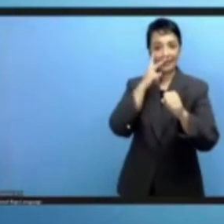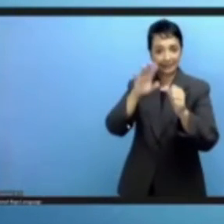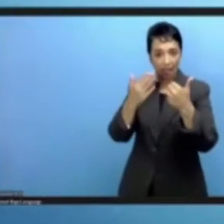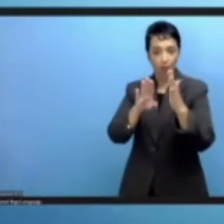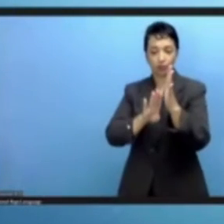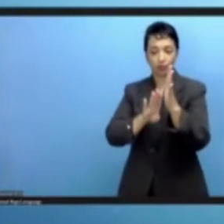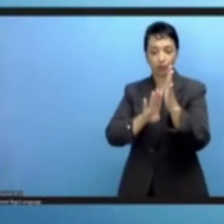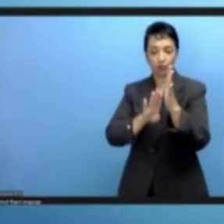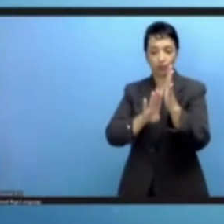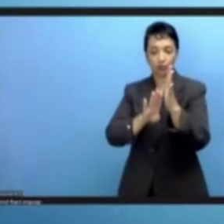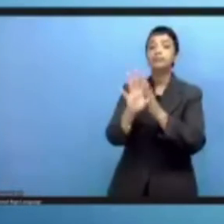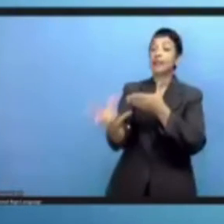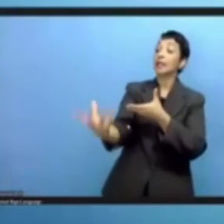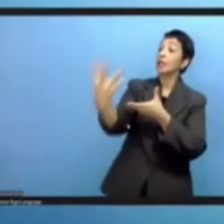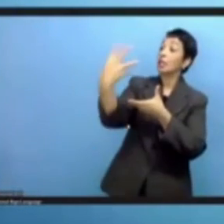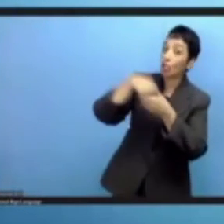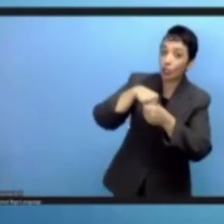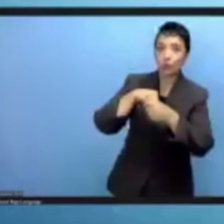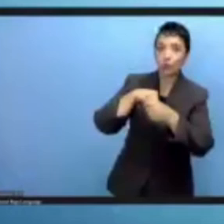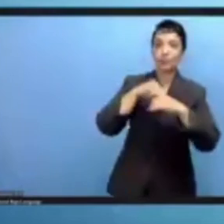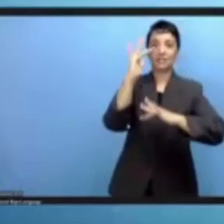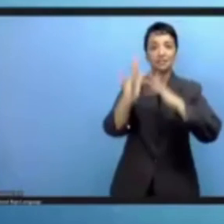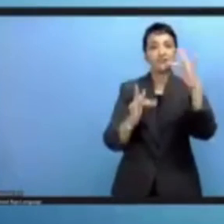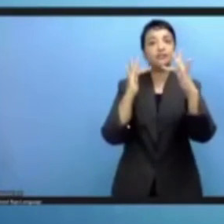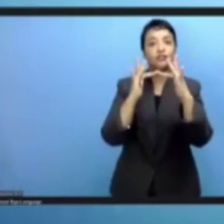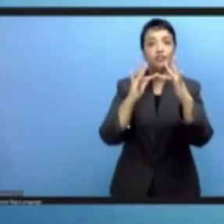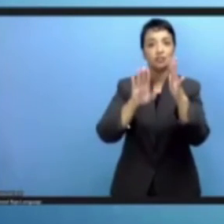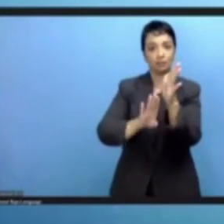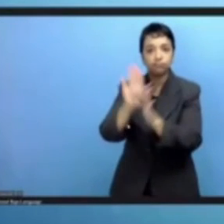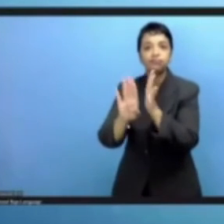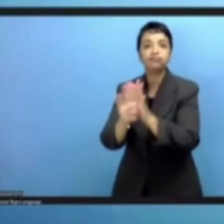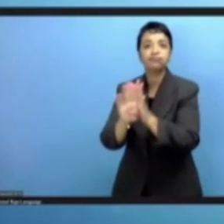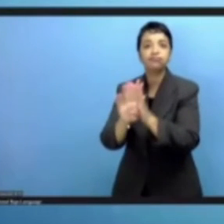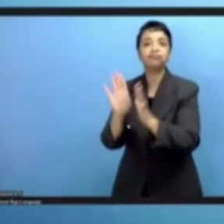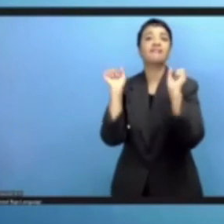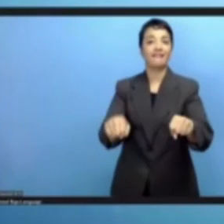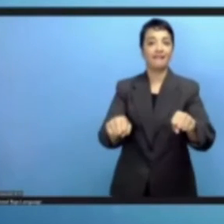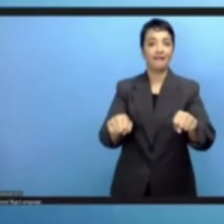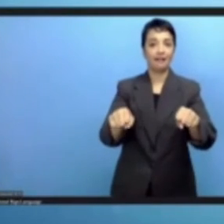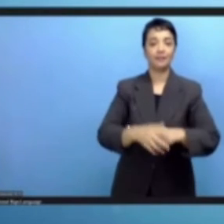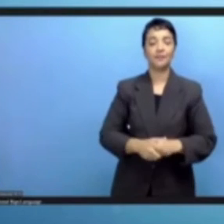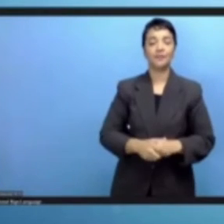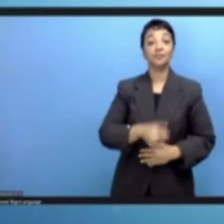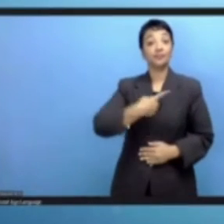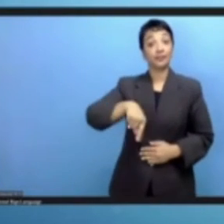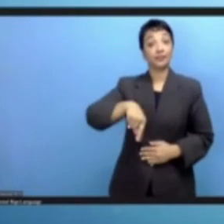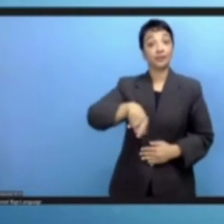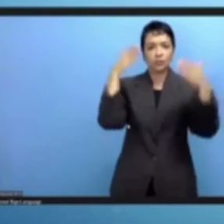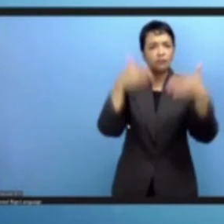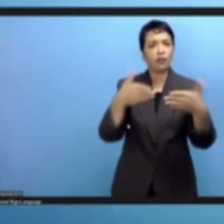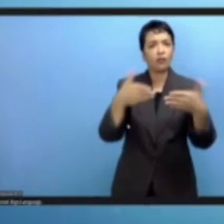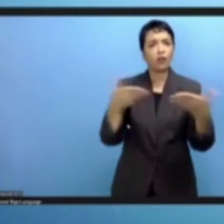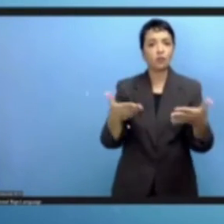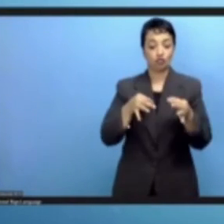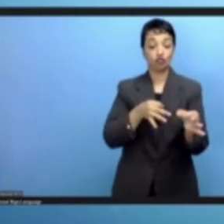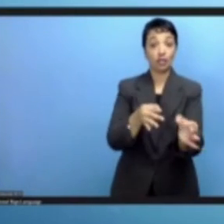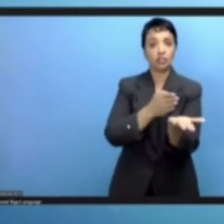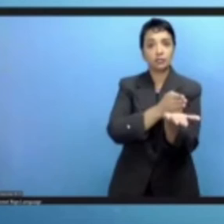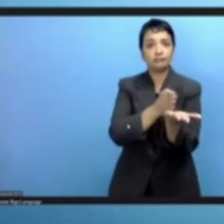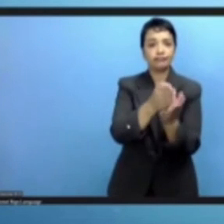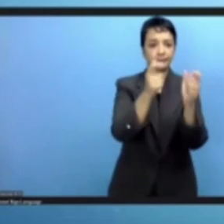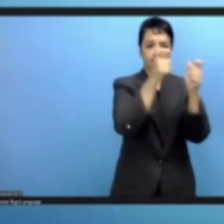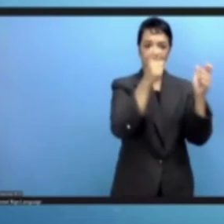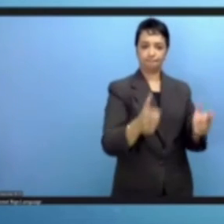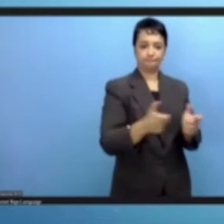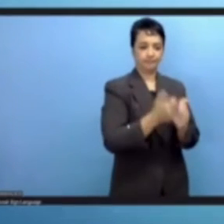estrategia digital nacional que establece una visión unificada para el avance de Etiopía hacia